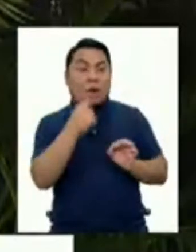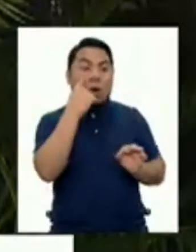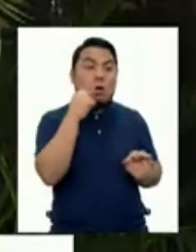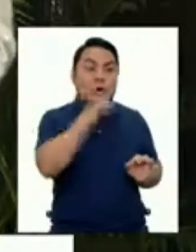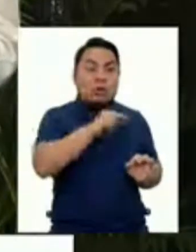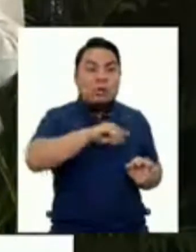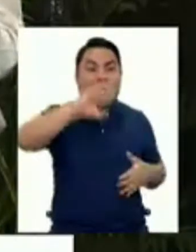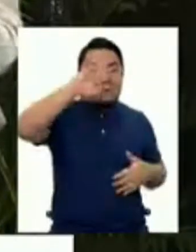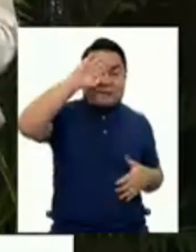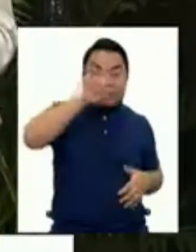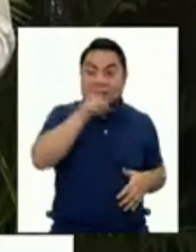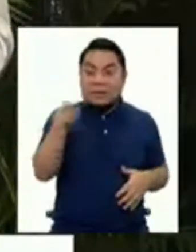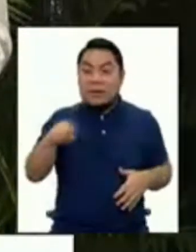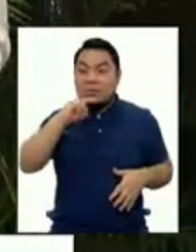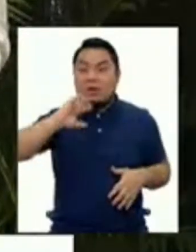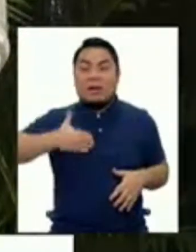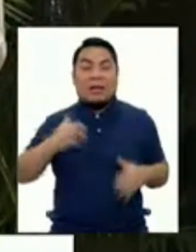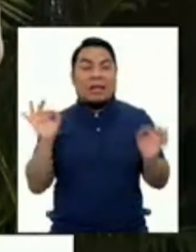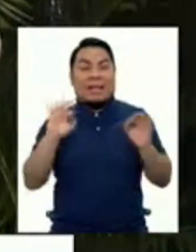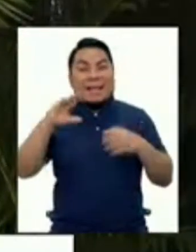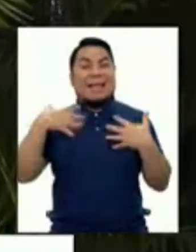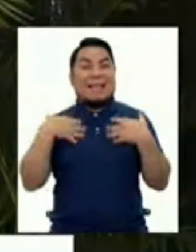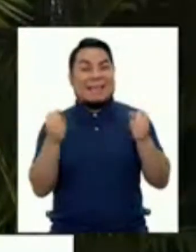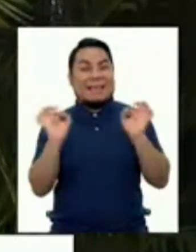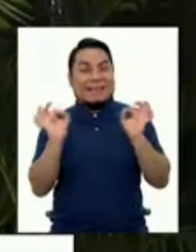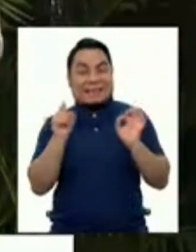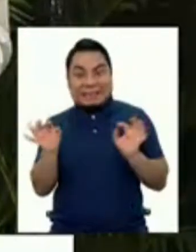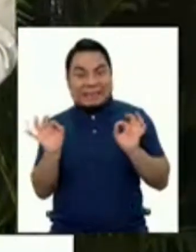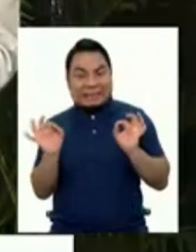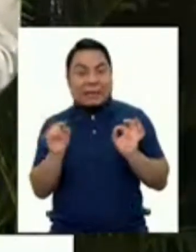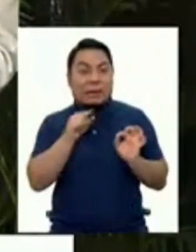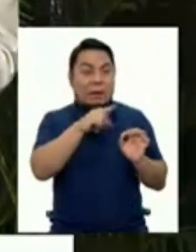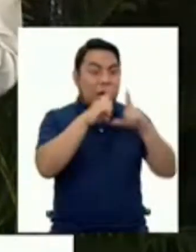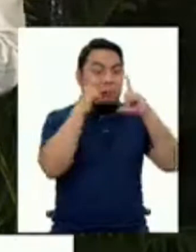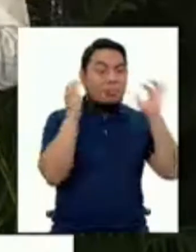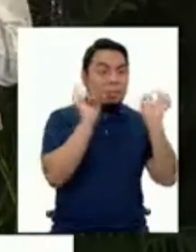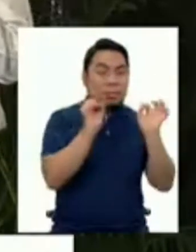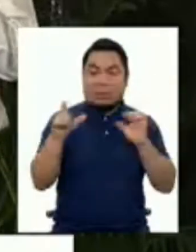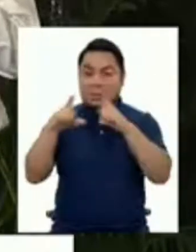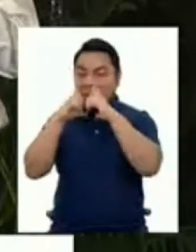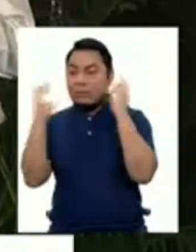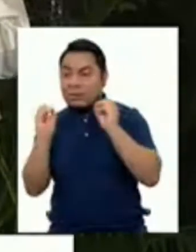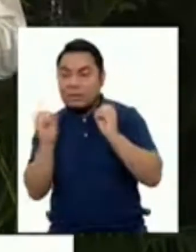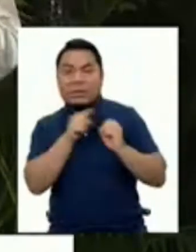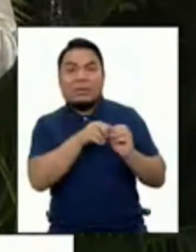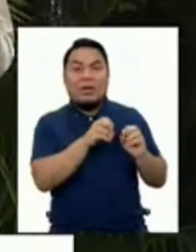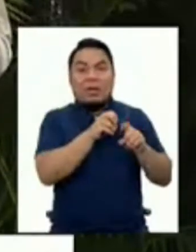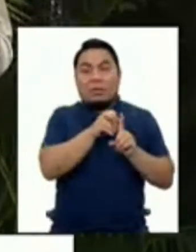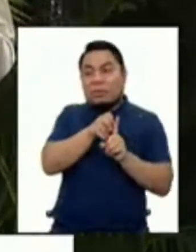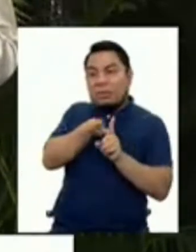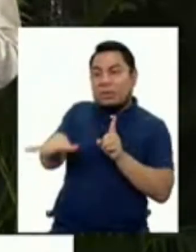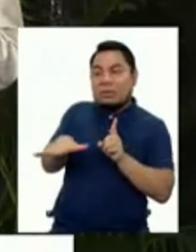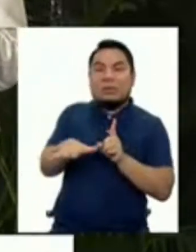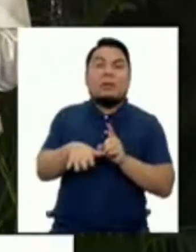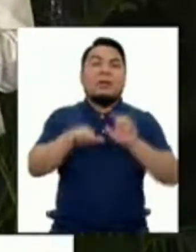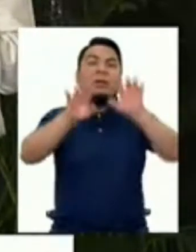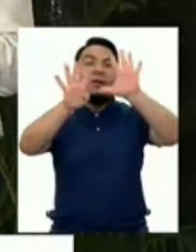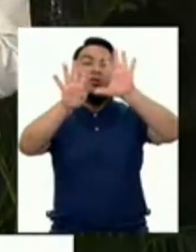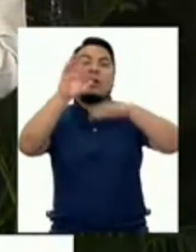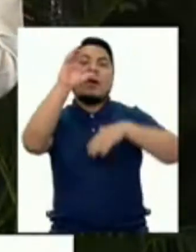virus y la señora que no tiene el virus, la posibilidad que lo contagie es del 90%.